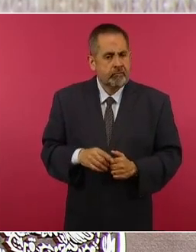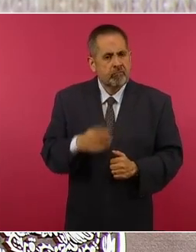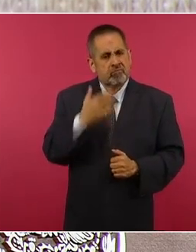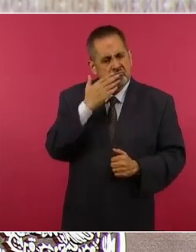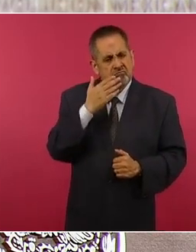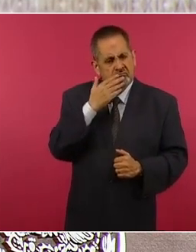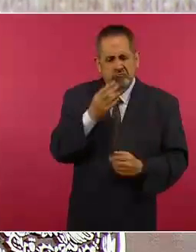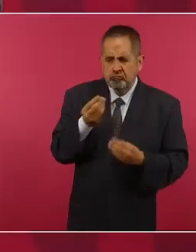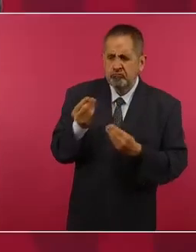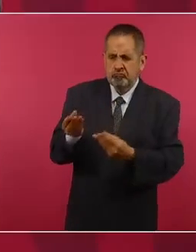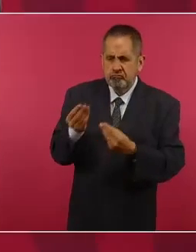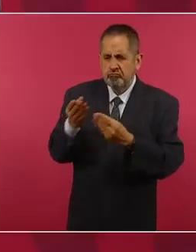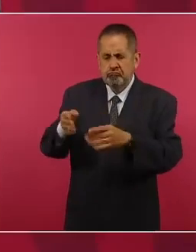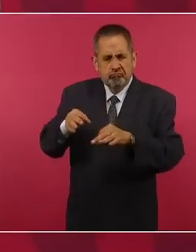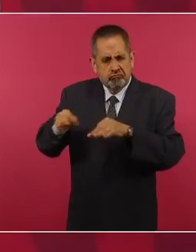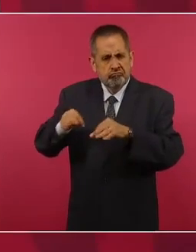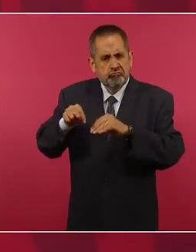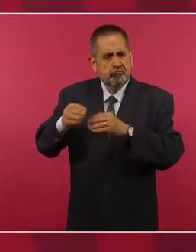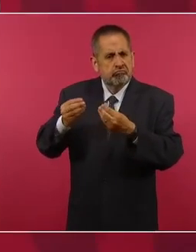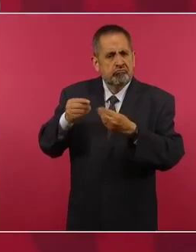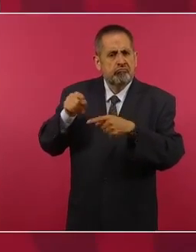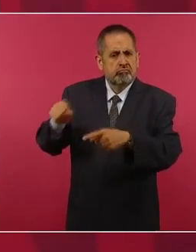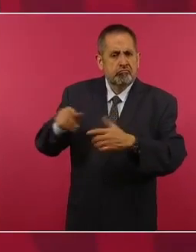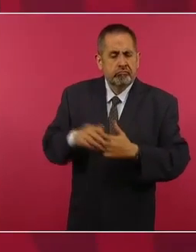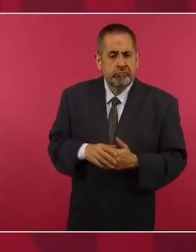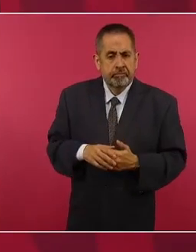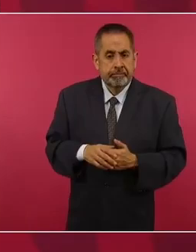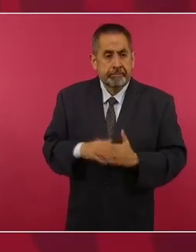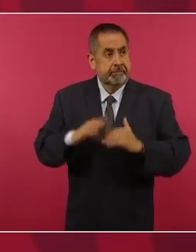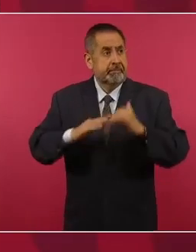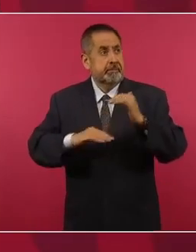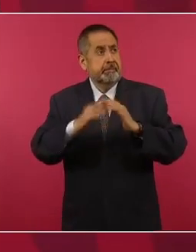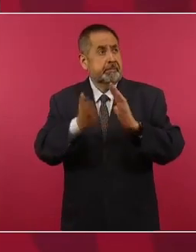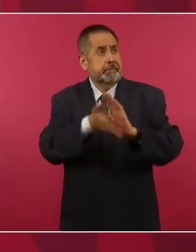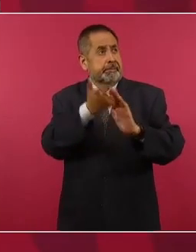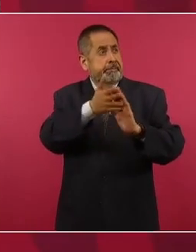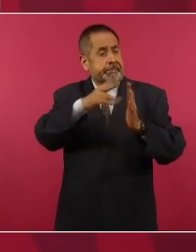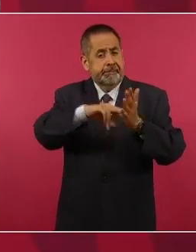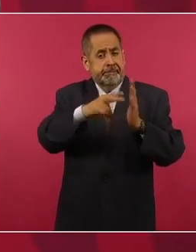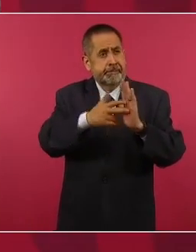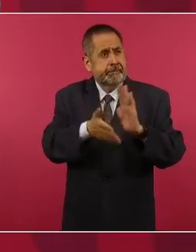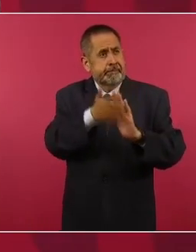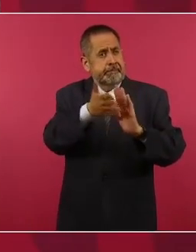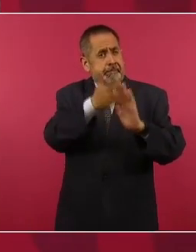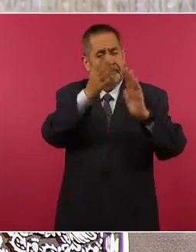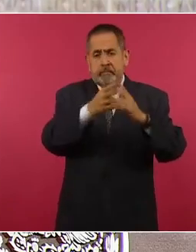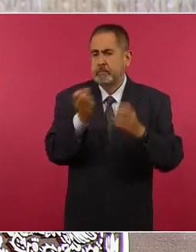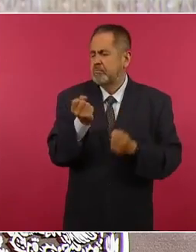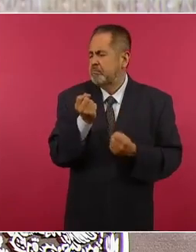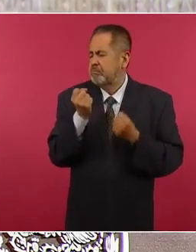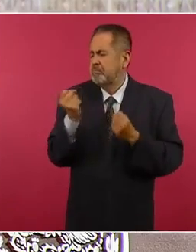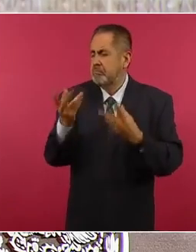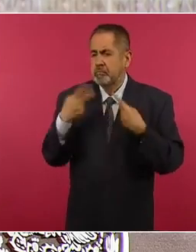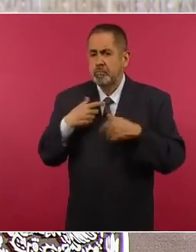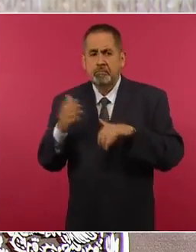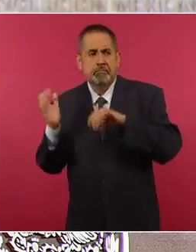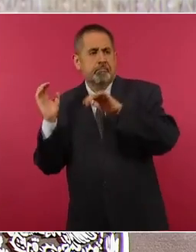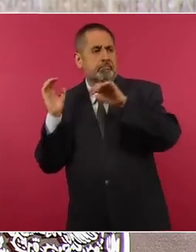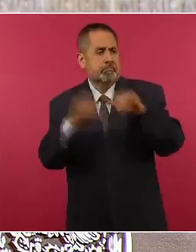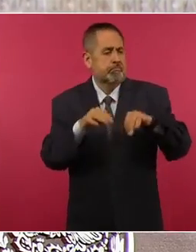bondadosa porque se hacen las obras y se generan muchos empleos, pero